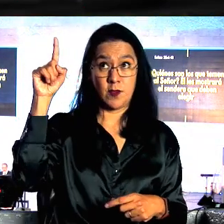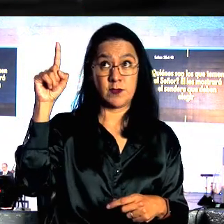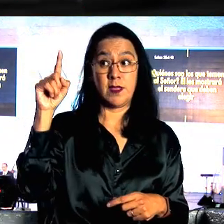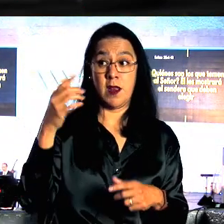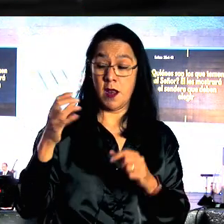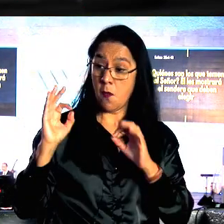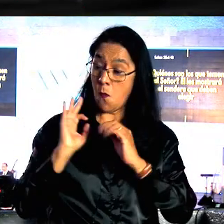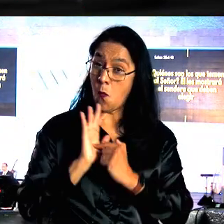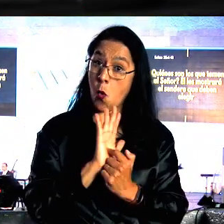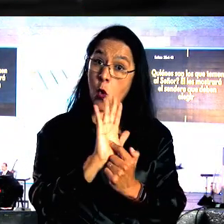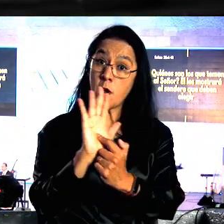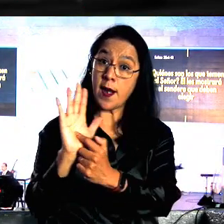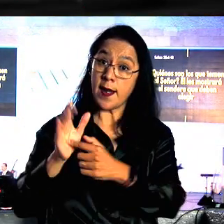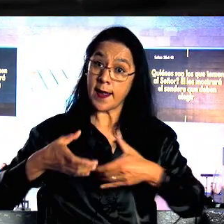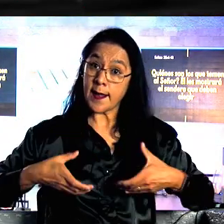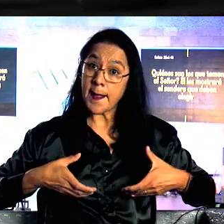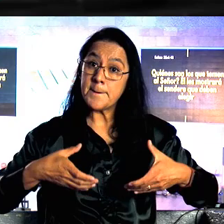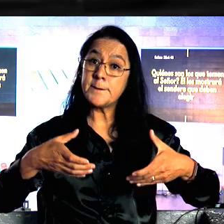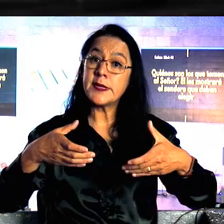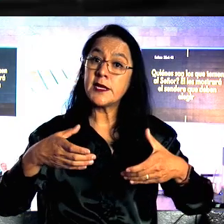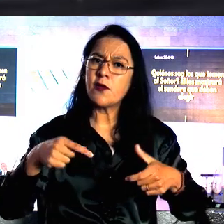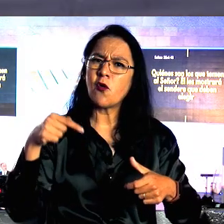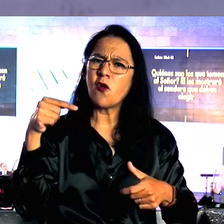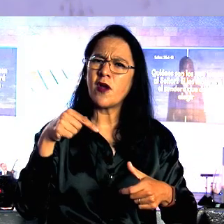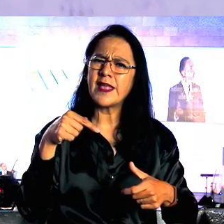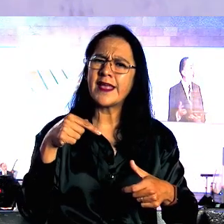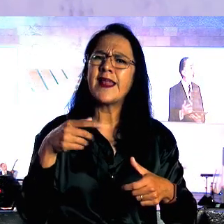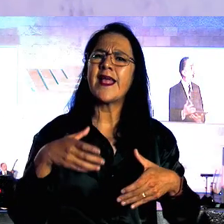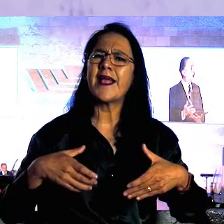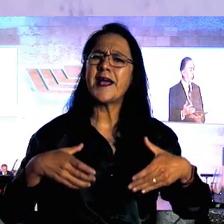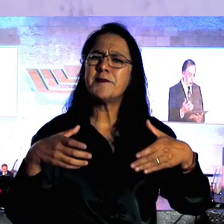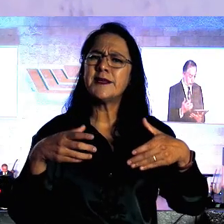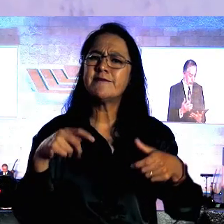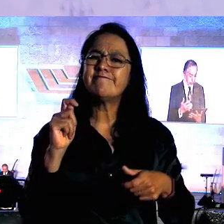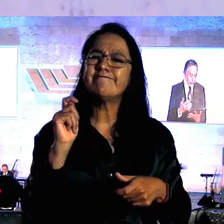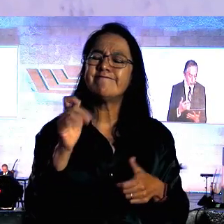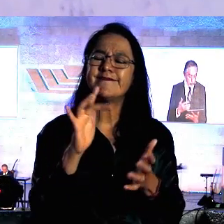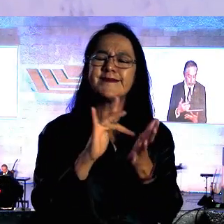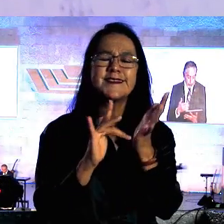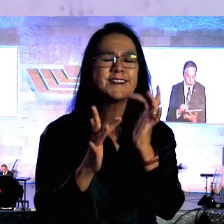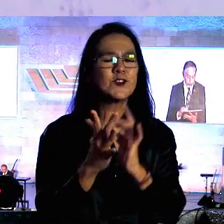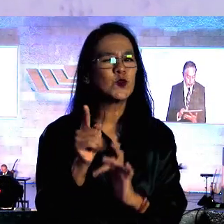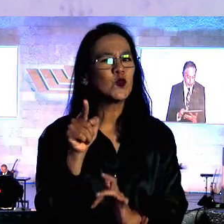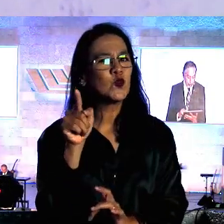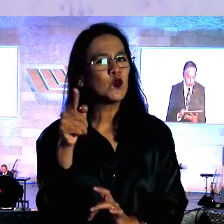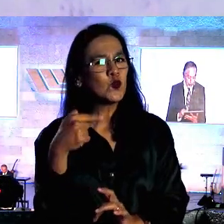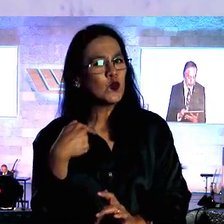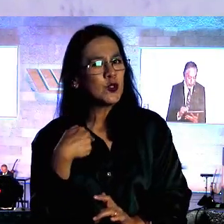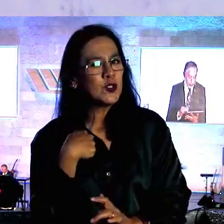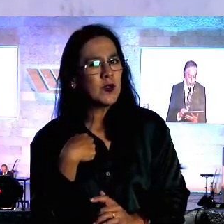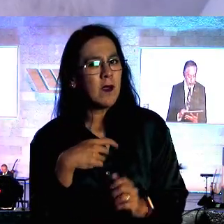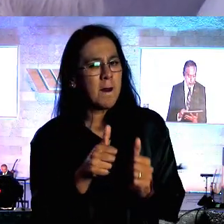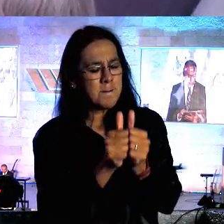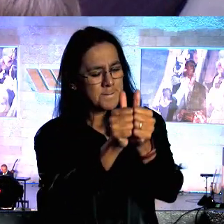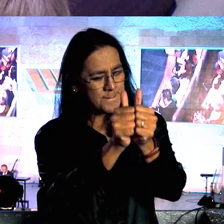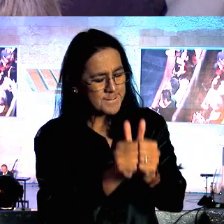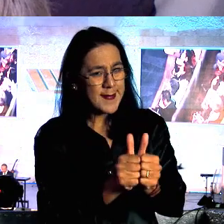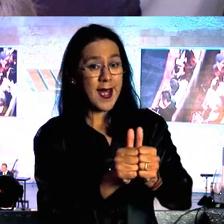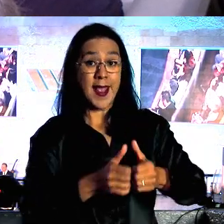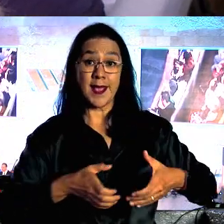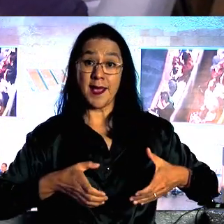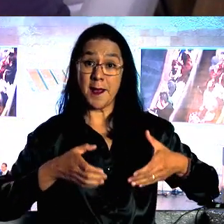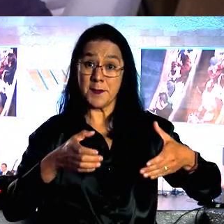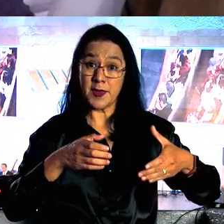seguir quien es el camino la verdad y la vida Jesús así que tú y yo tenemos que seguir en ese camino para estar